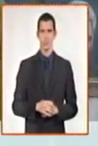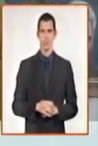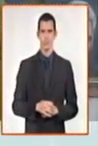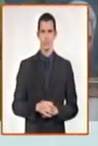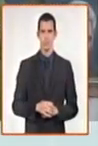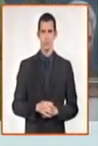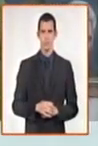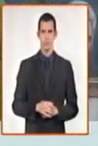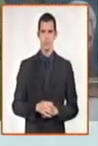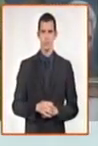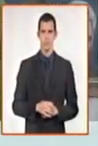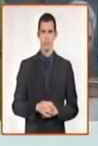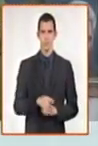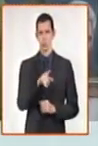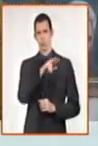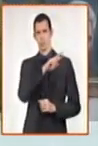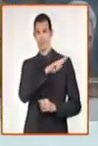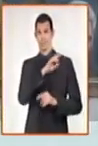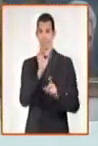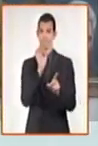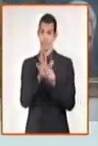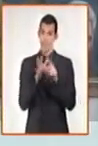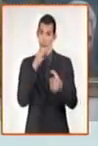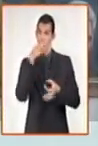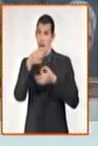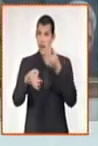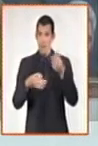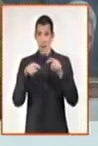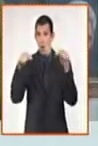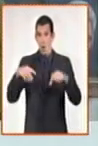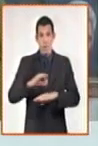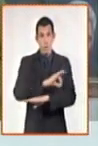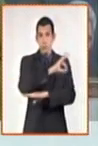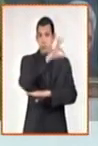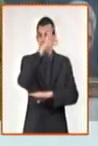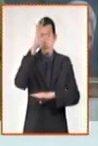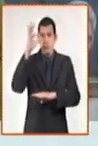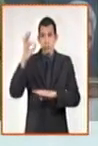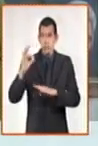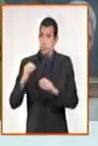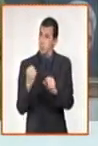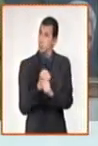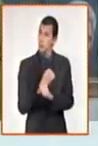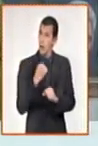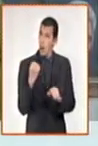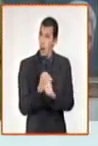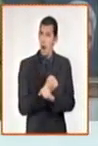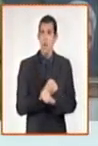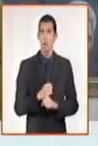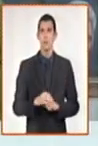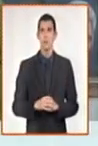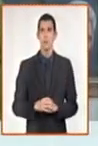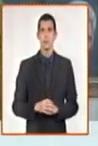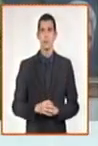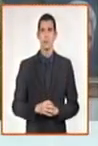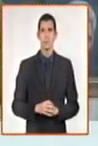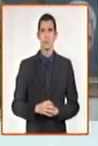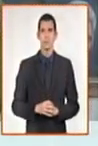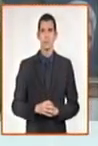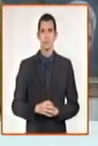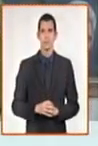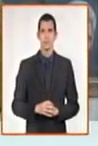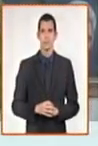iniciaba explicando que hemos estado prácticamente todo el día trabajando, vinculado en...